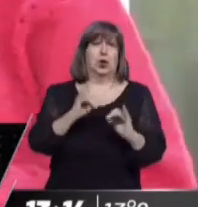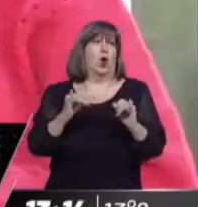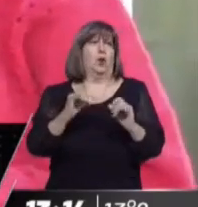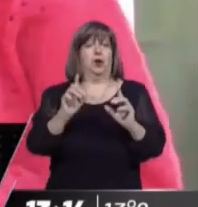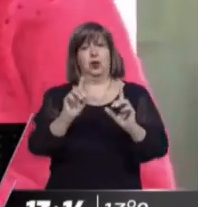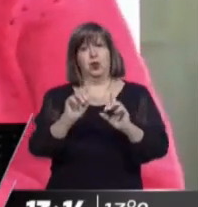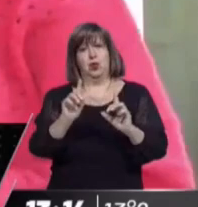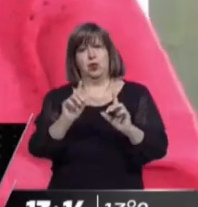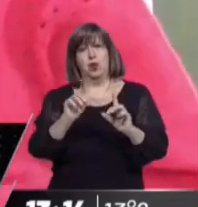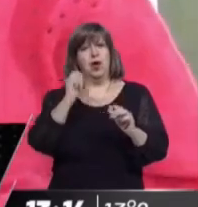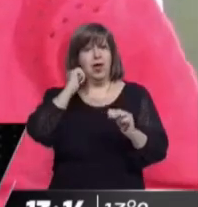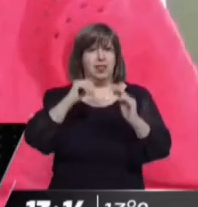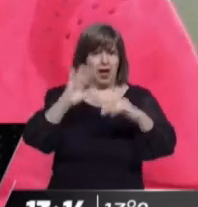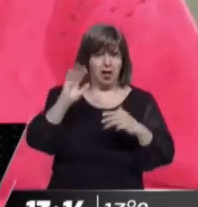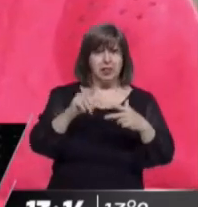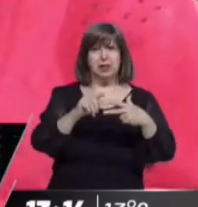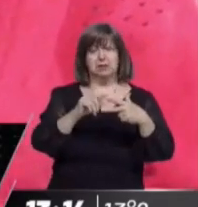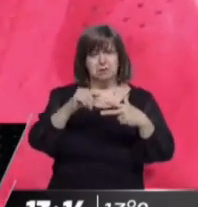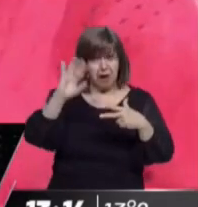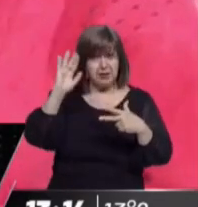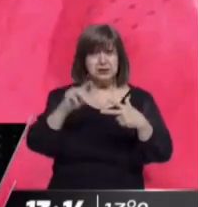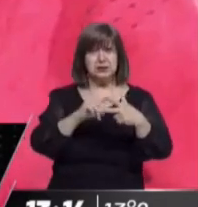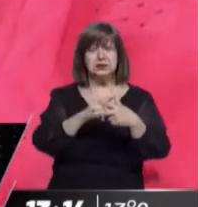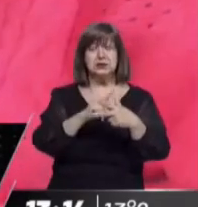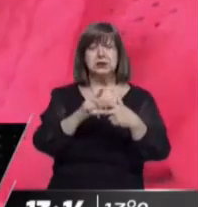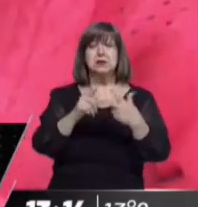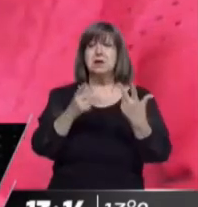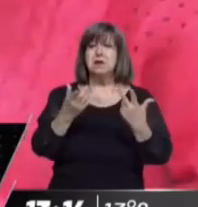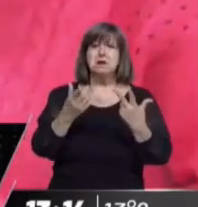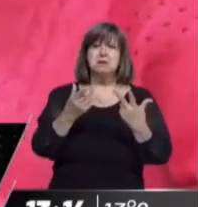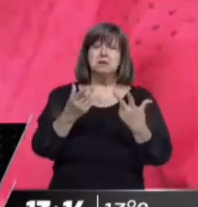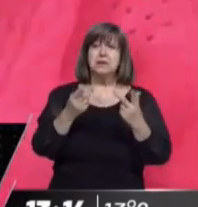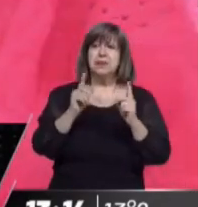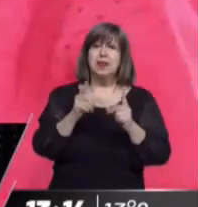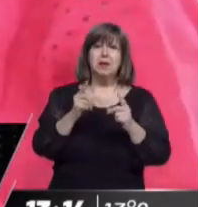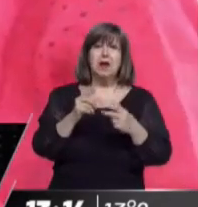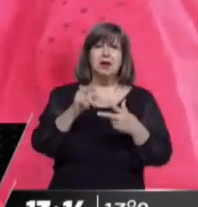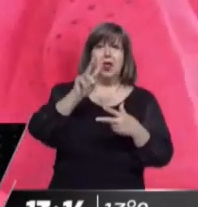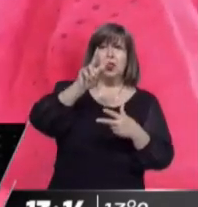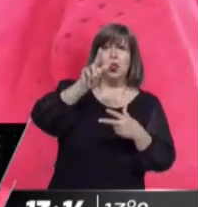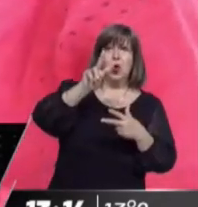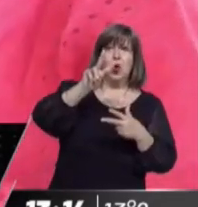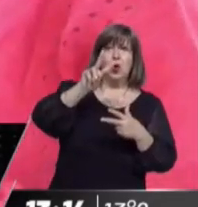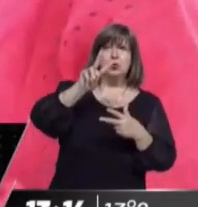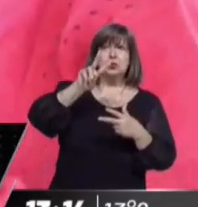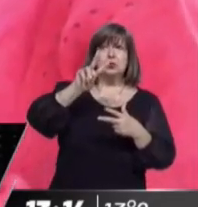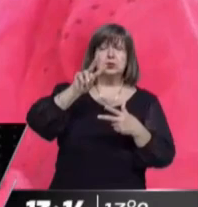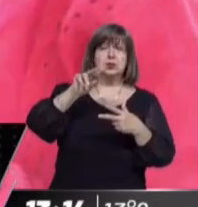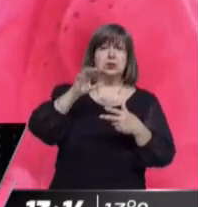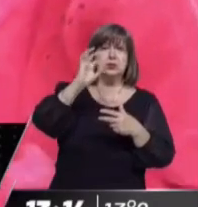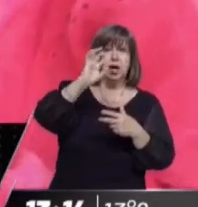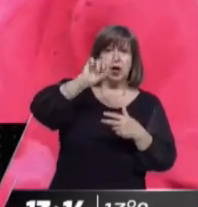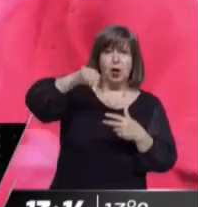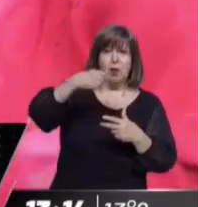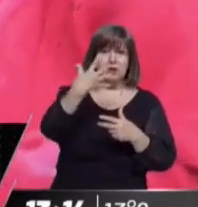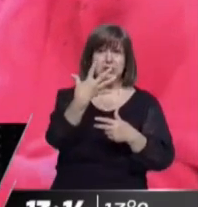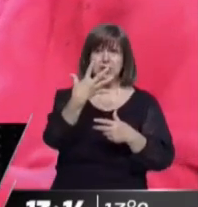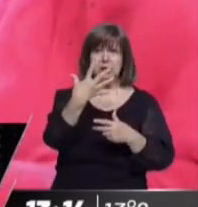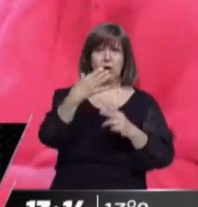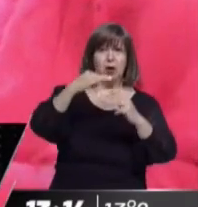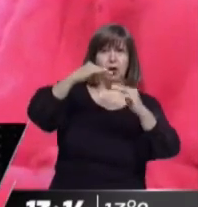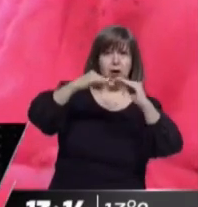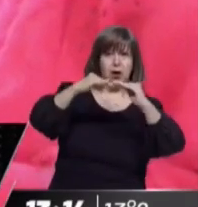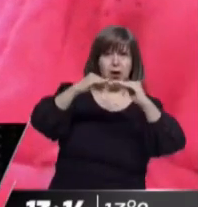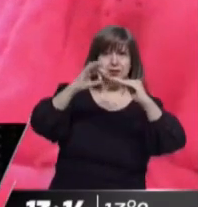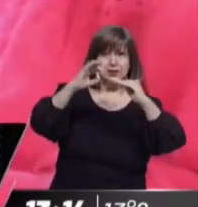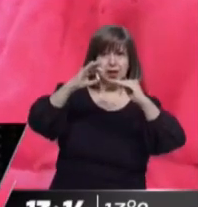allí cierta inconsciencia con la edad y además que superan los 0,5 o el